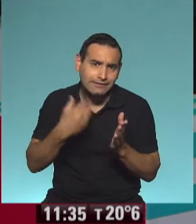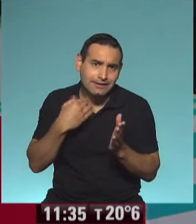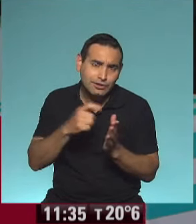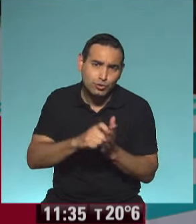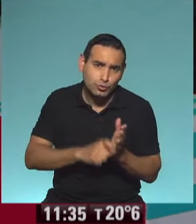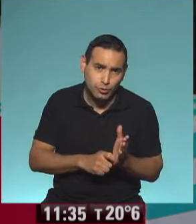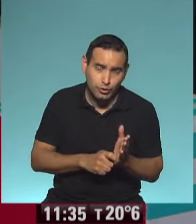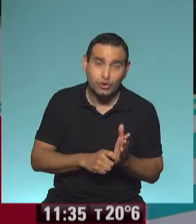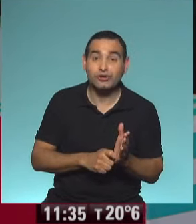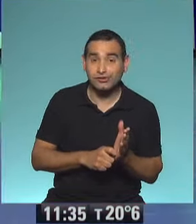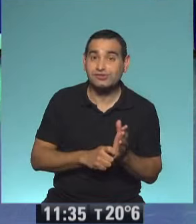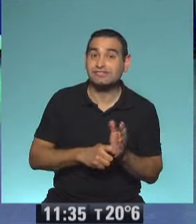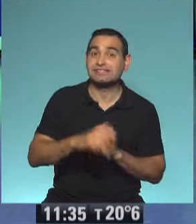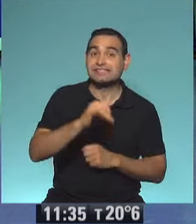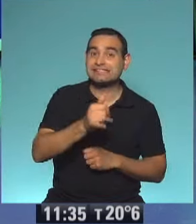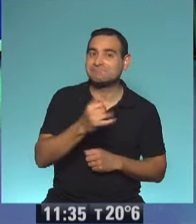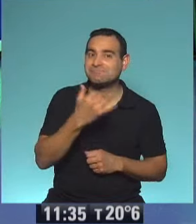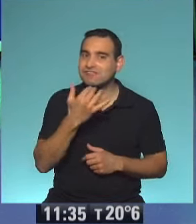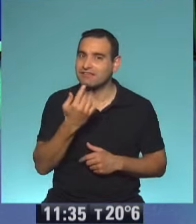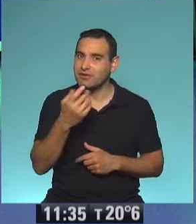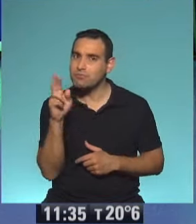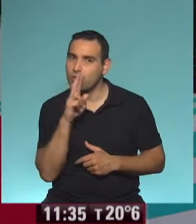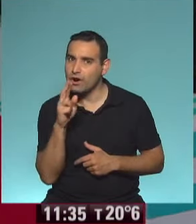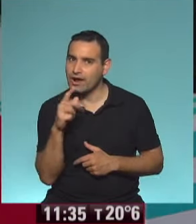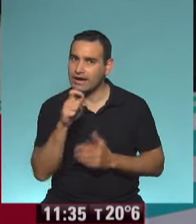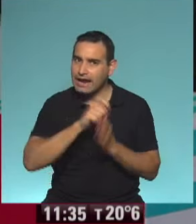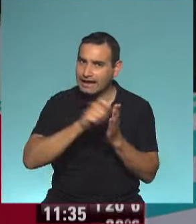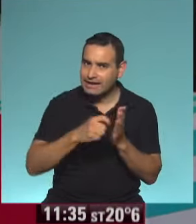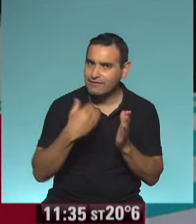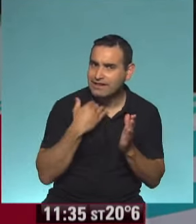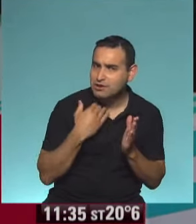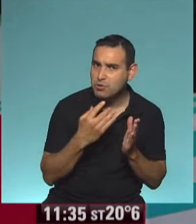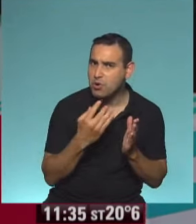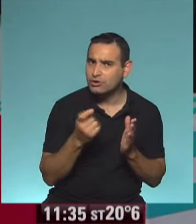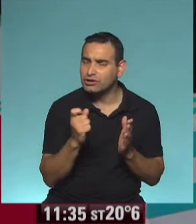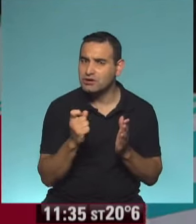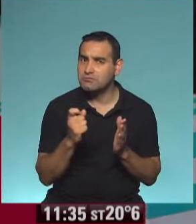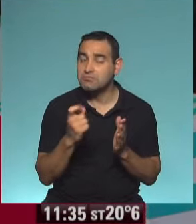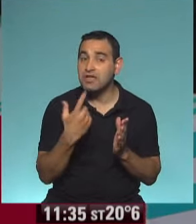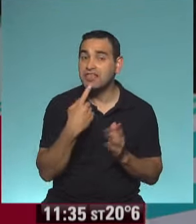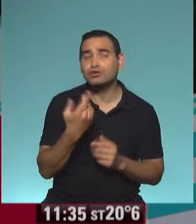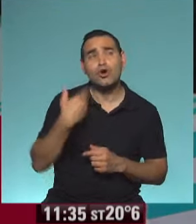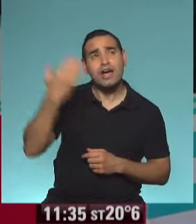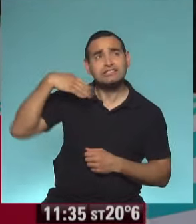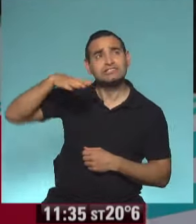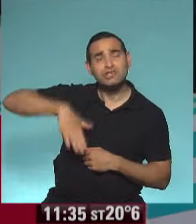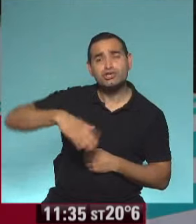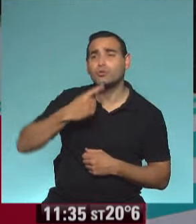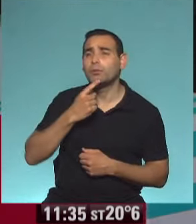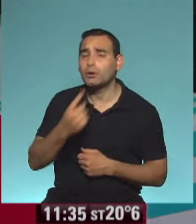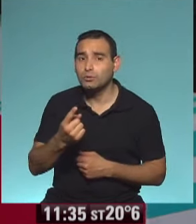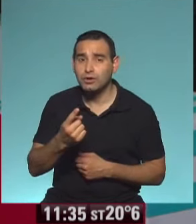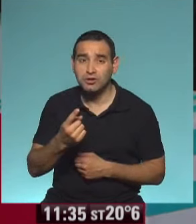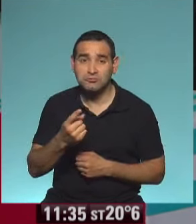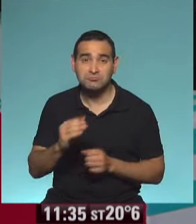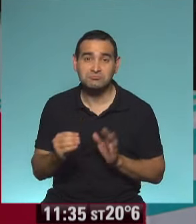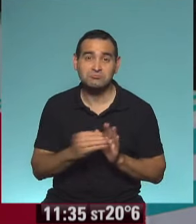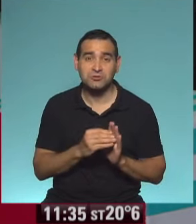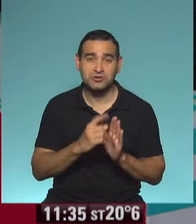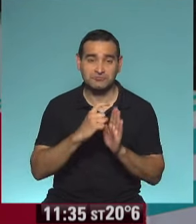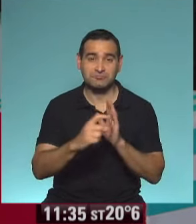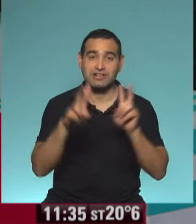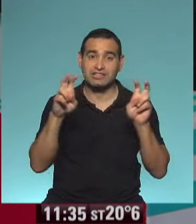de la misma historia. Sí, claro. Que no sabemos si es la autora o quién está hablando ahí, pero bueno, aparece y dice... Cuando era chica y le fui a preguntar el título...